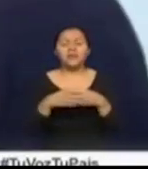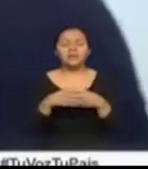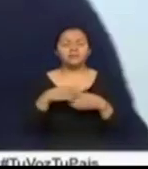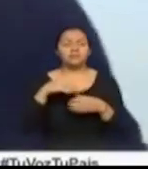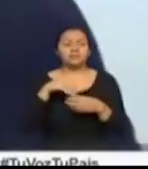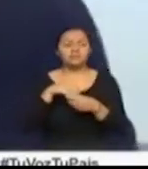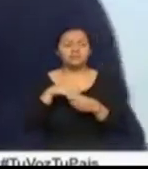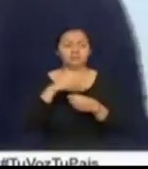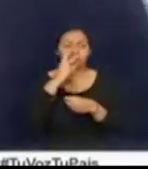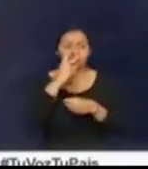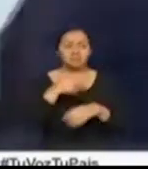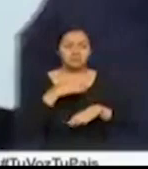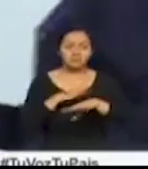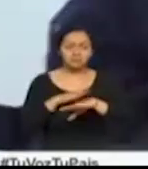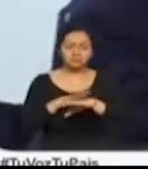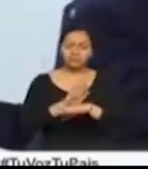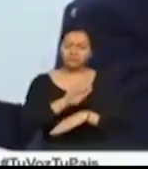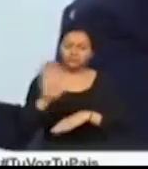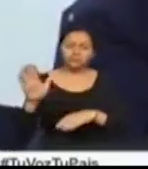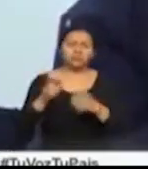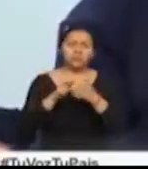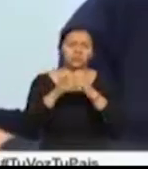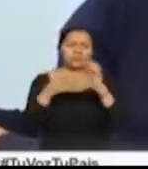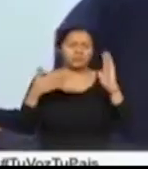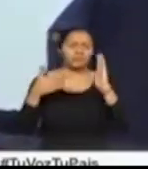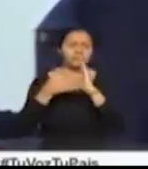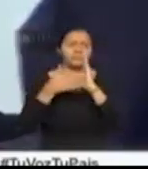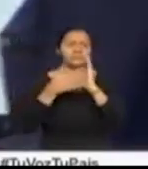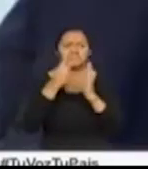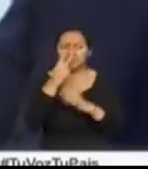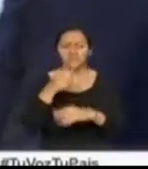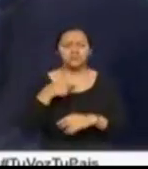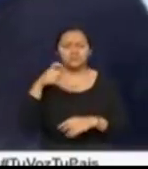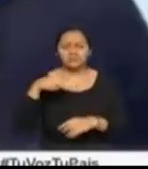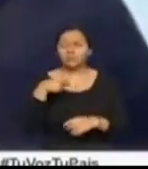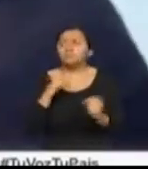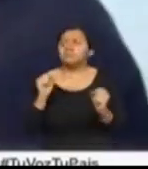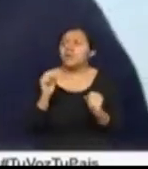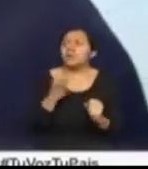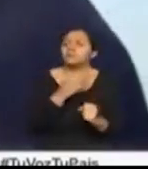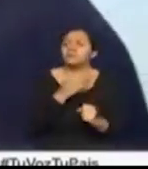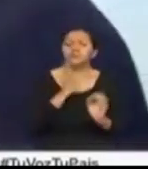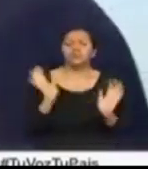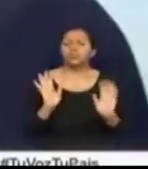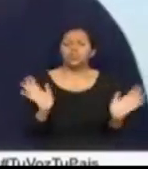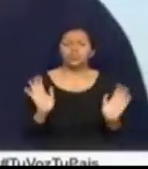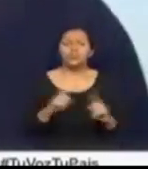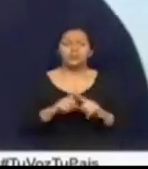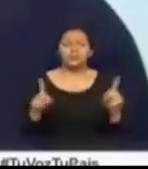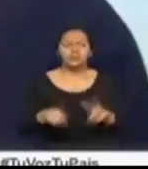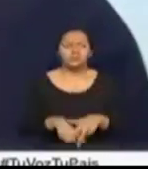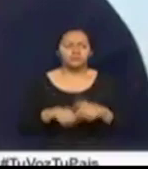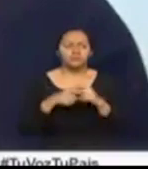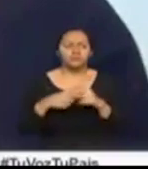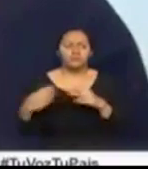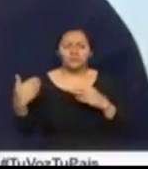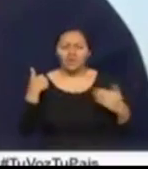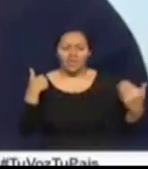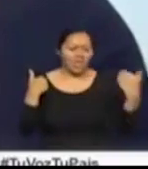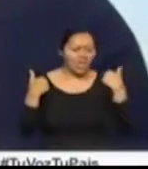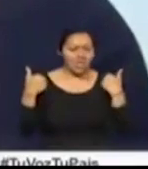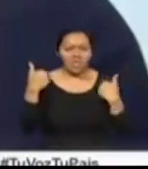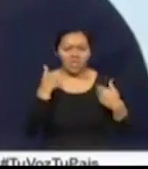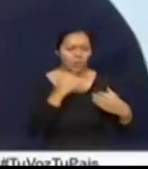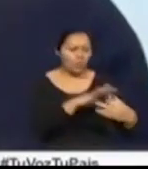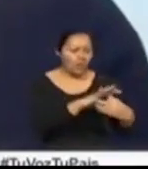golpe blando que dicen ustedes. Es un golpe de Estado en marcha. Yo no soy paranoico. Ya. Entonces, y comenzarán a atacar a colaboradores